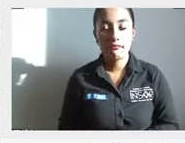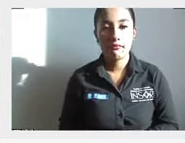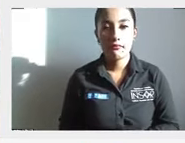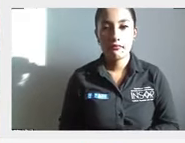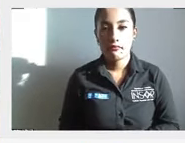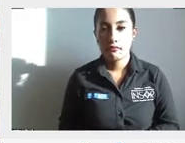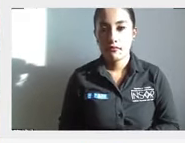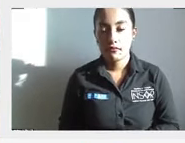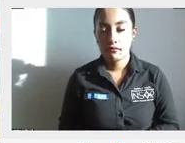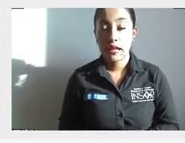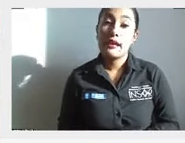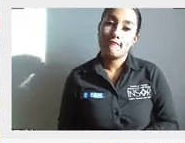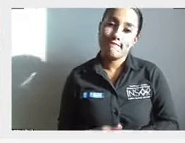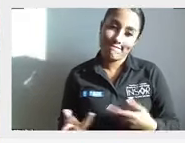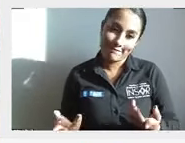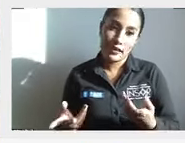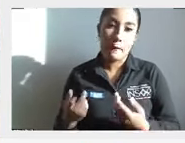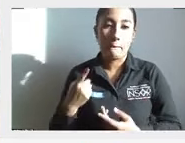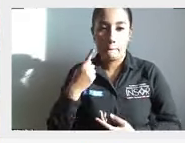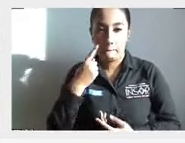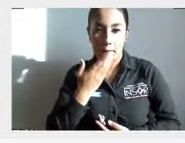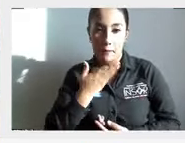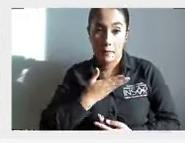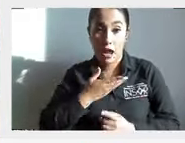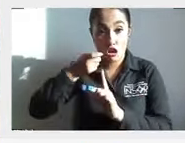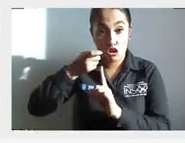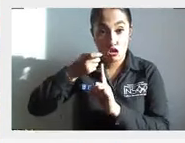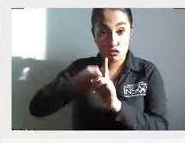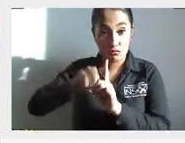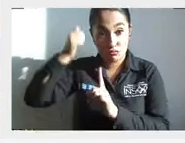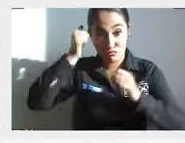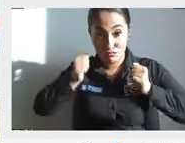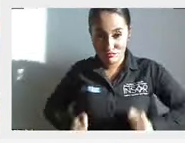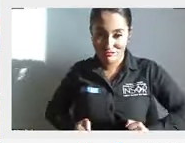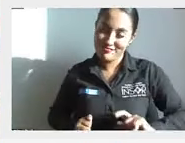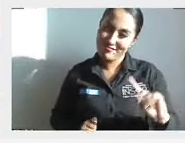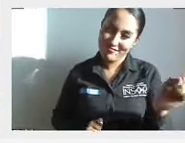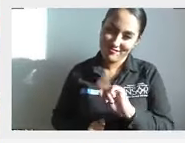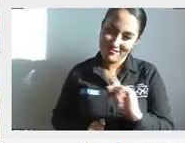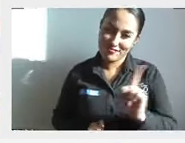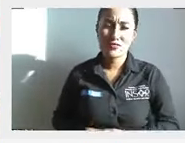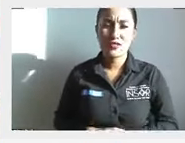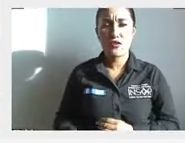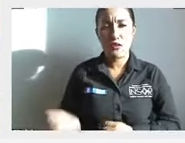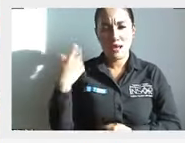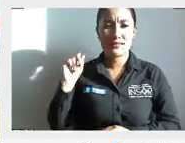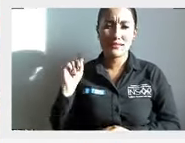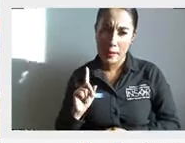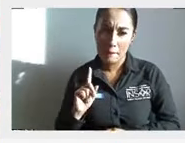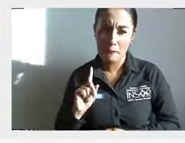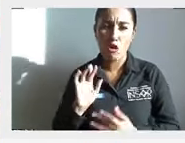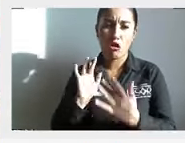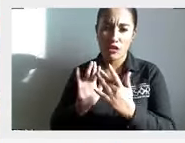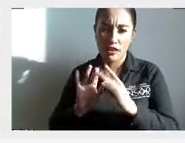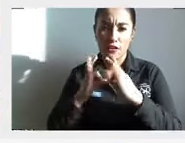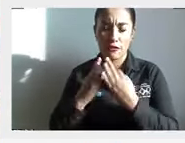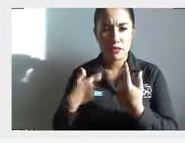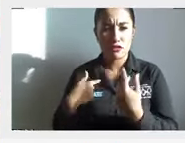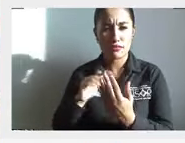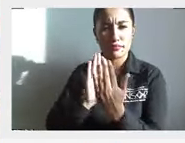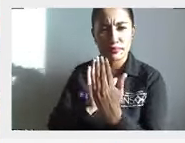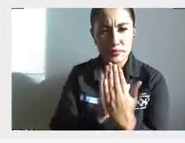no son el docente, siempre las familias, en el tiempo que he venido trabajando con familias, en el tiempo que nos hemos podido acercar a las familias, a